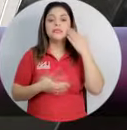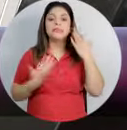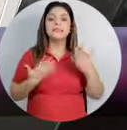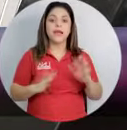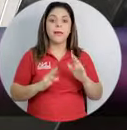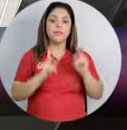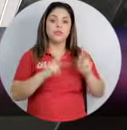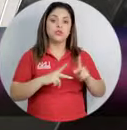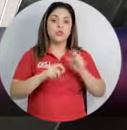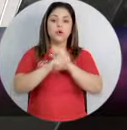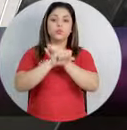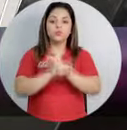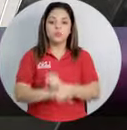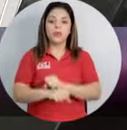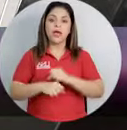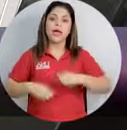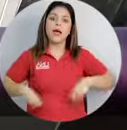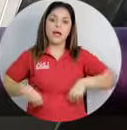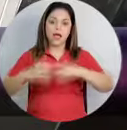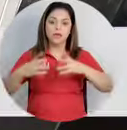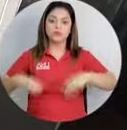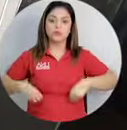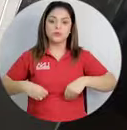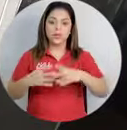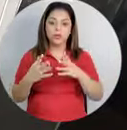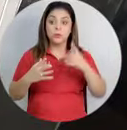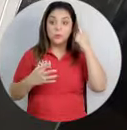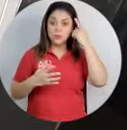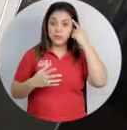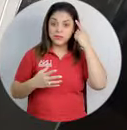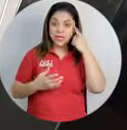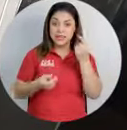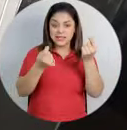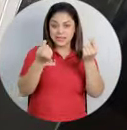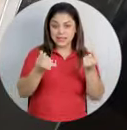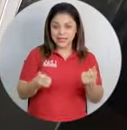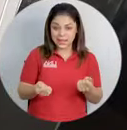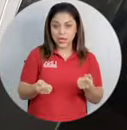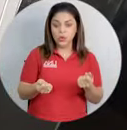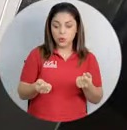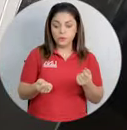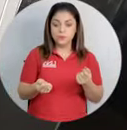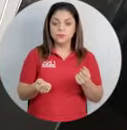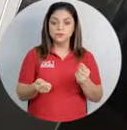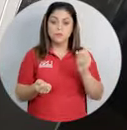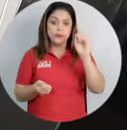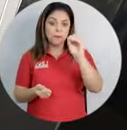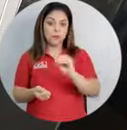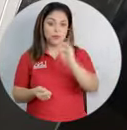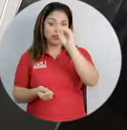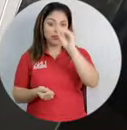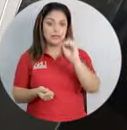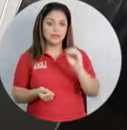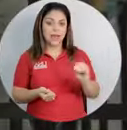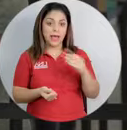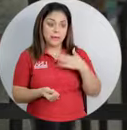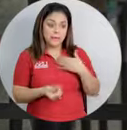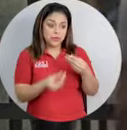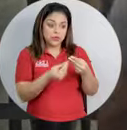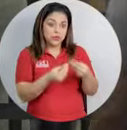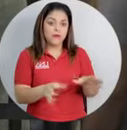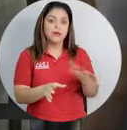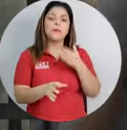nivel de gastos. Hacemos una refundición, ese remanente de dinero o un gran porcentaje